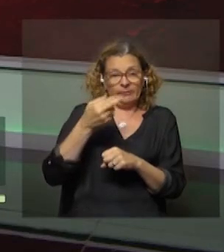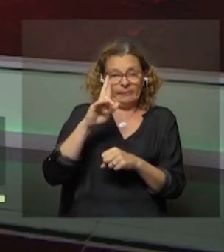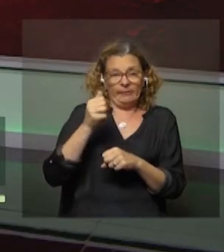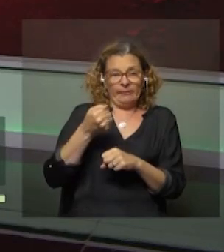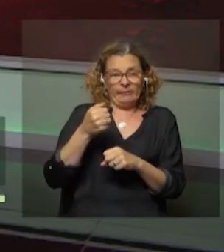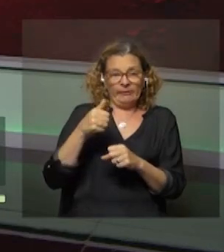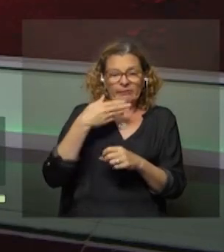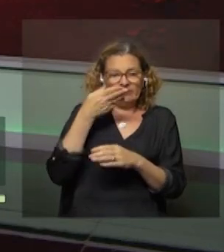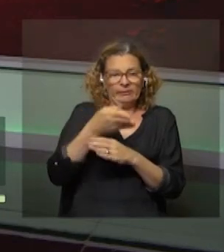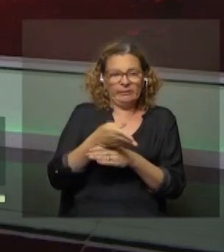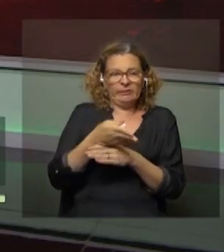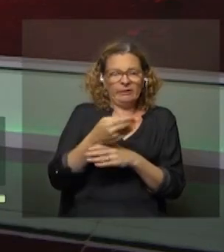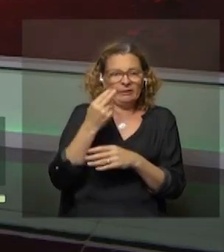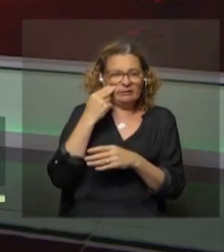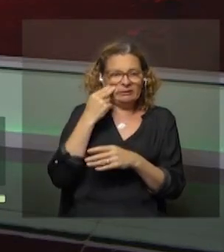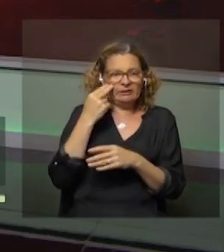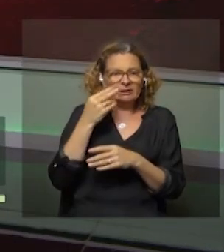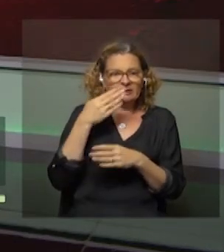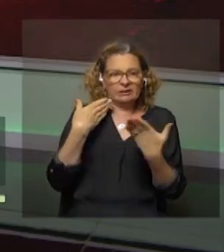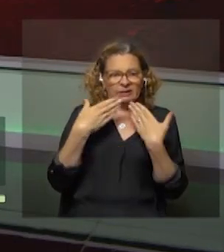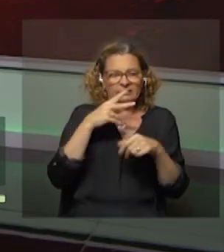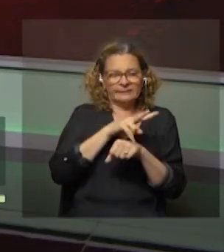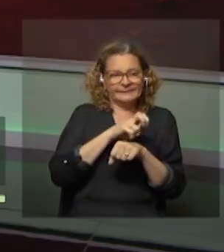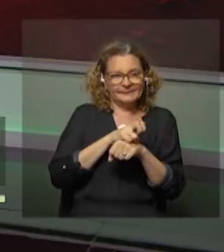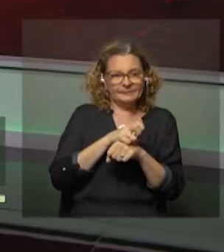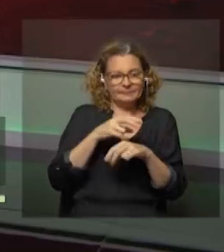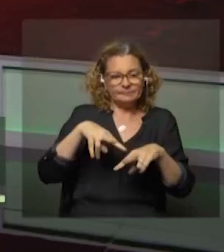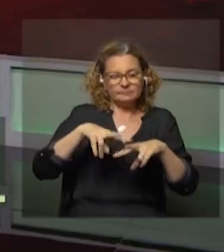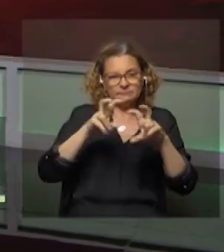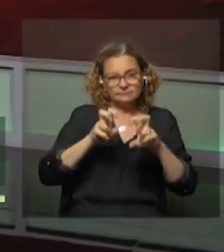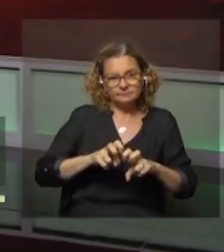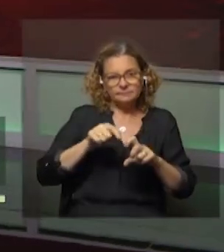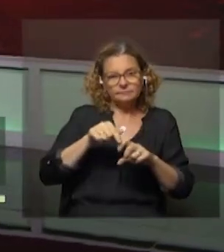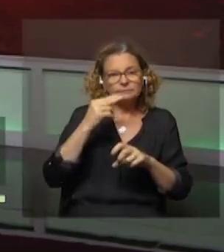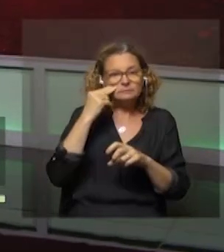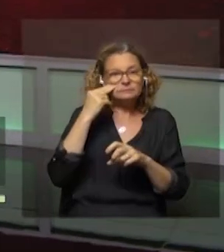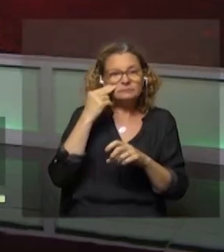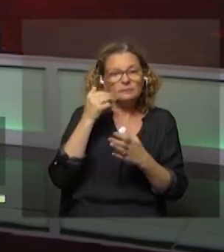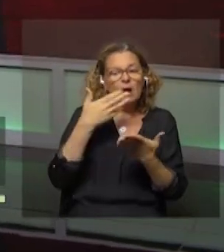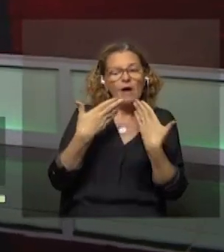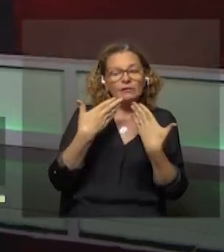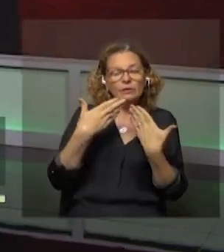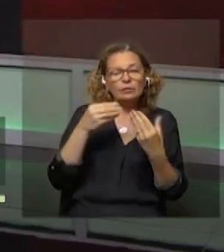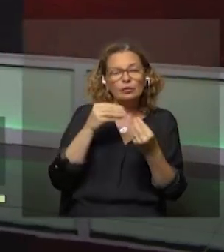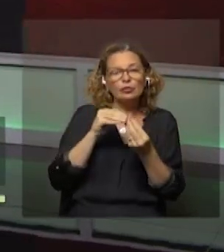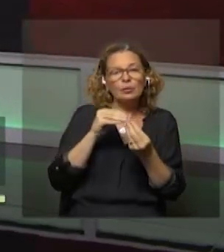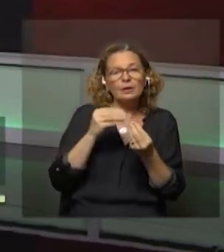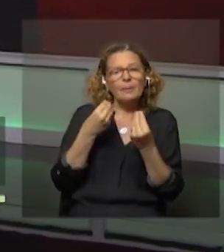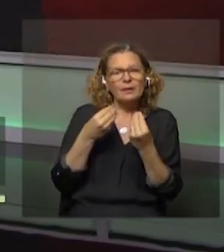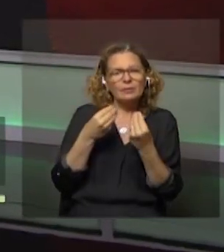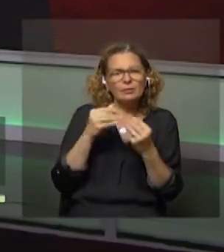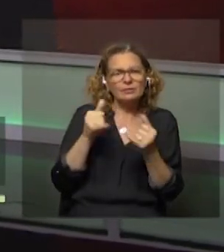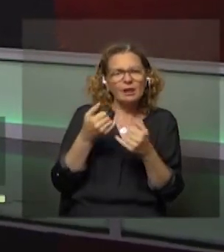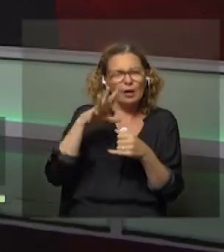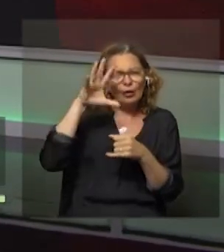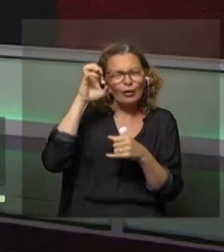a comparecer como víctima frente a la fiscalía por la investigación de este caso y estuvo hablando sobre lo que debería hacer nosotros